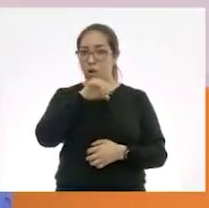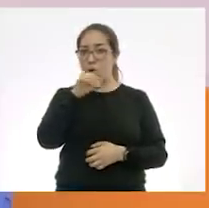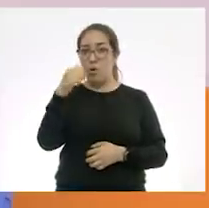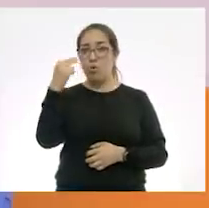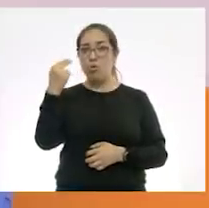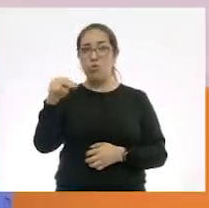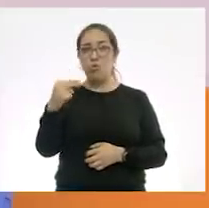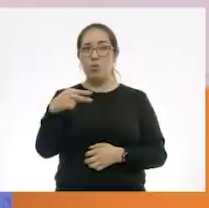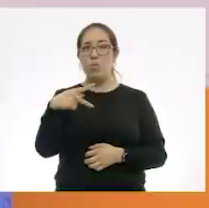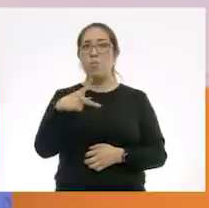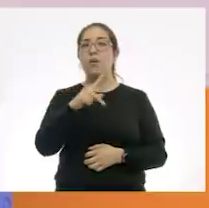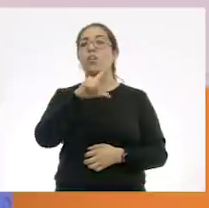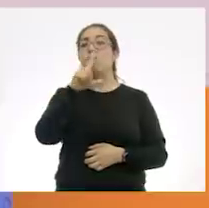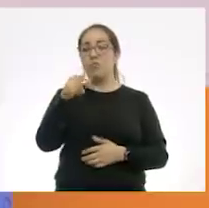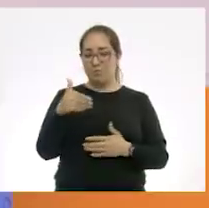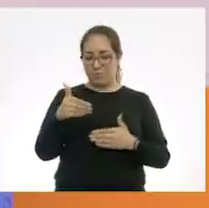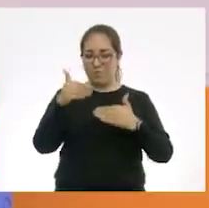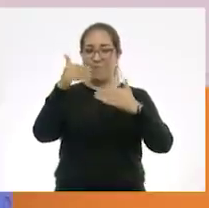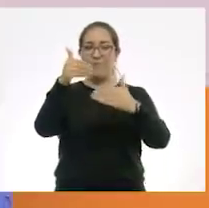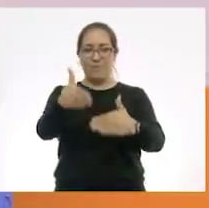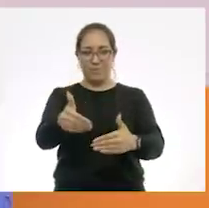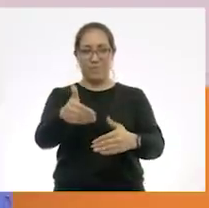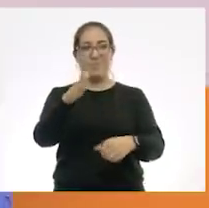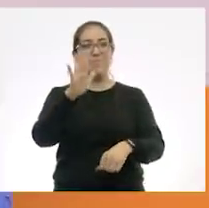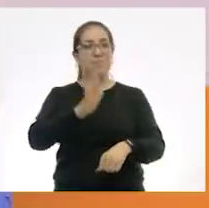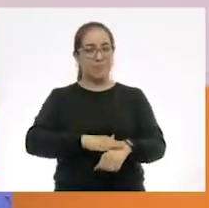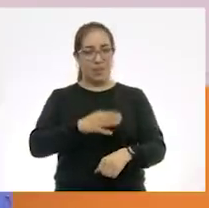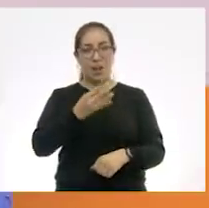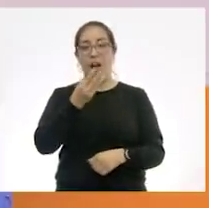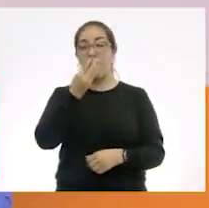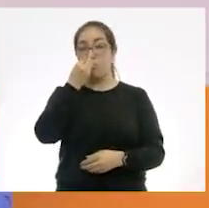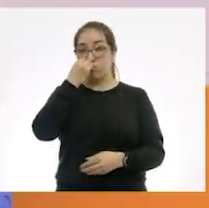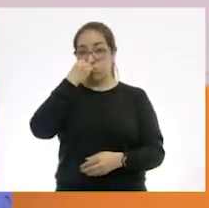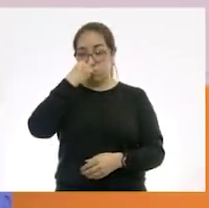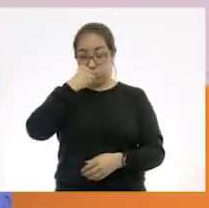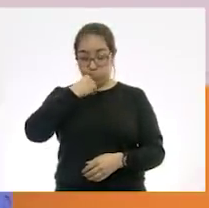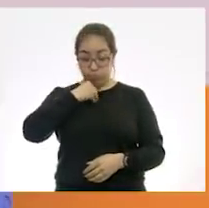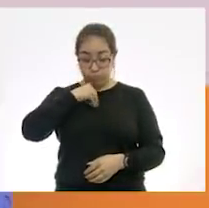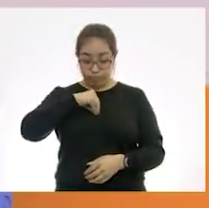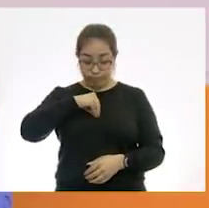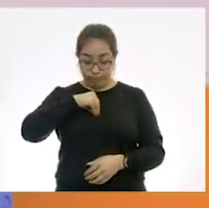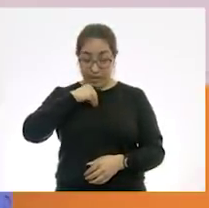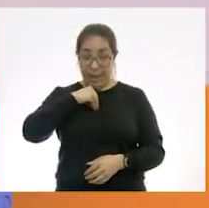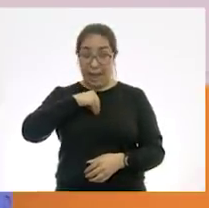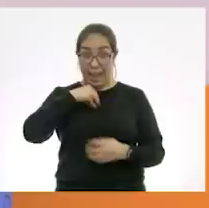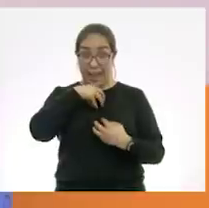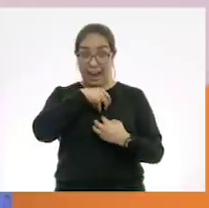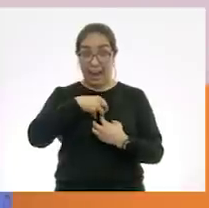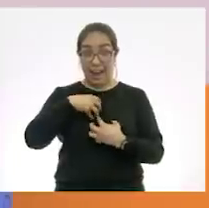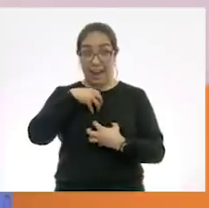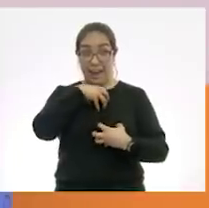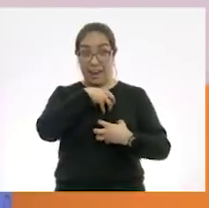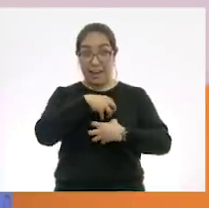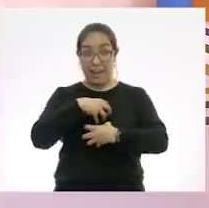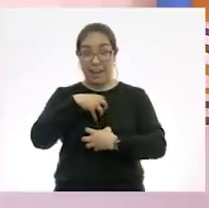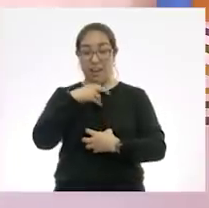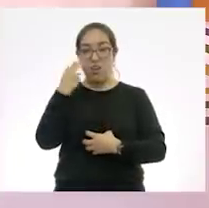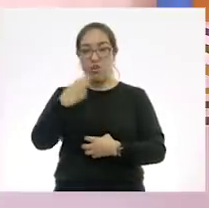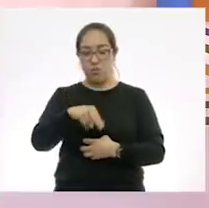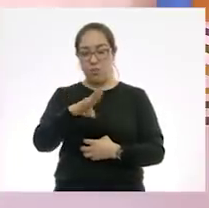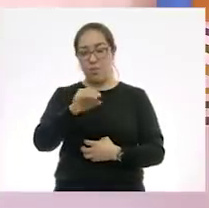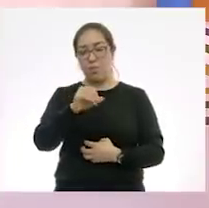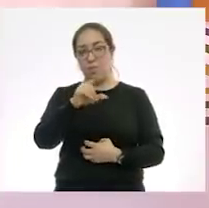Otro nombre, pero más adelante en los intestinos. Ya una vez que entra al esófago o a la boca, le llamamos